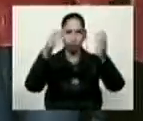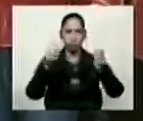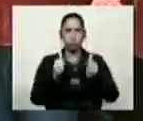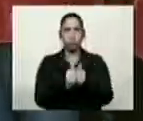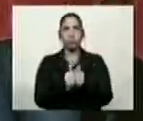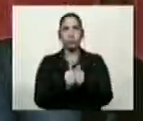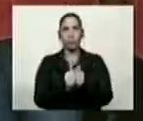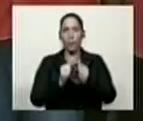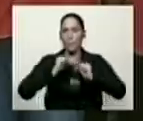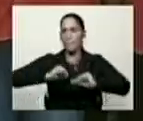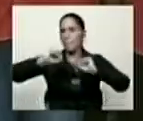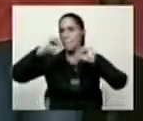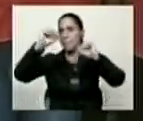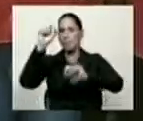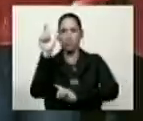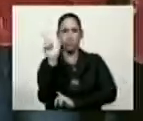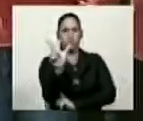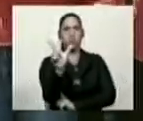¡Que viva el PSUV!